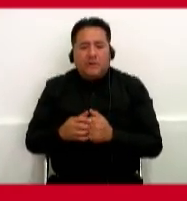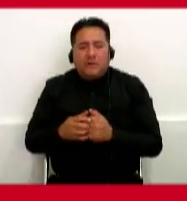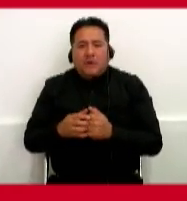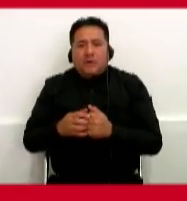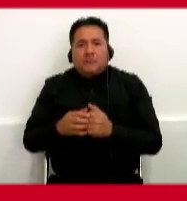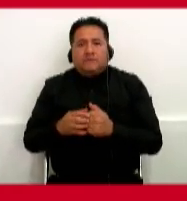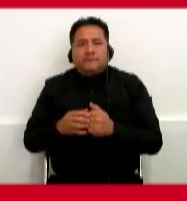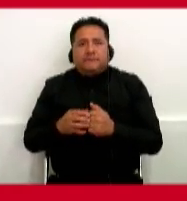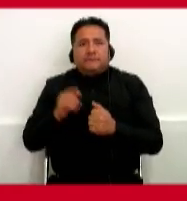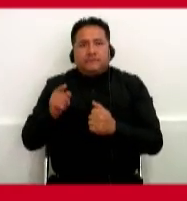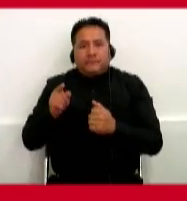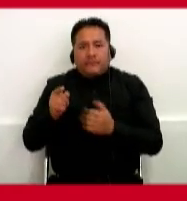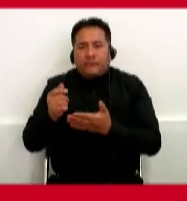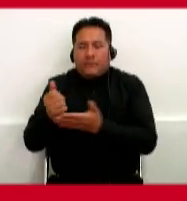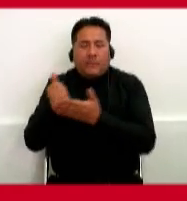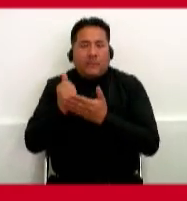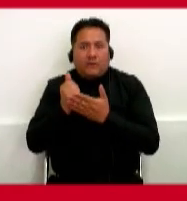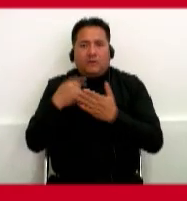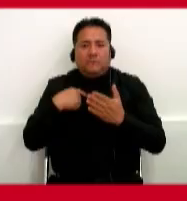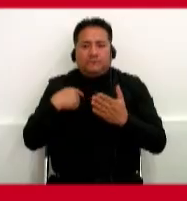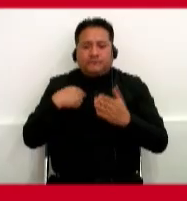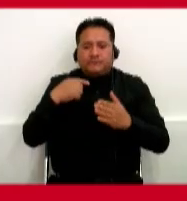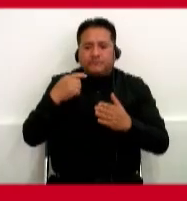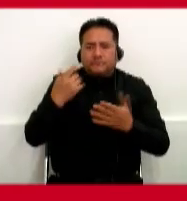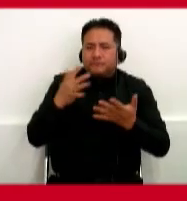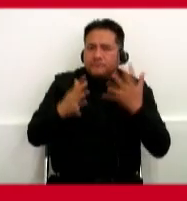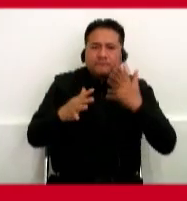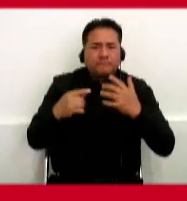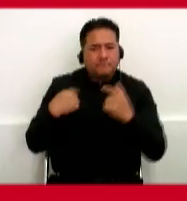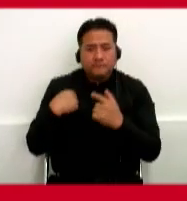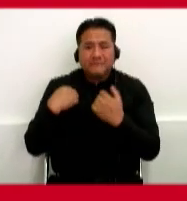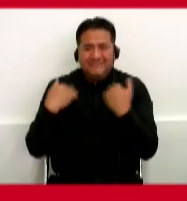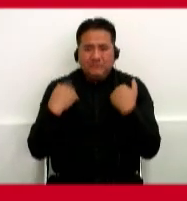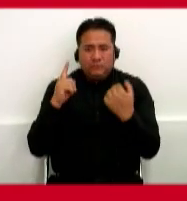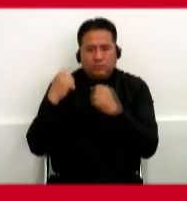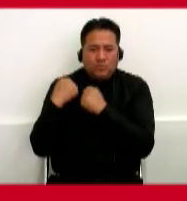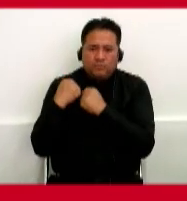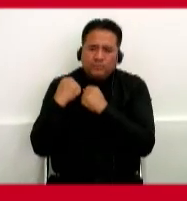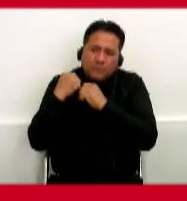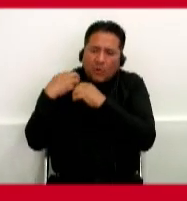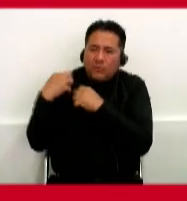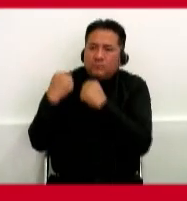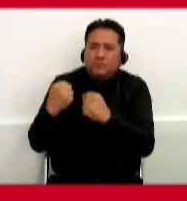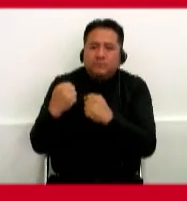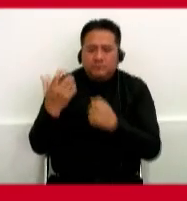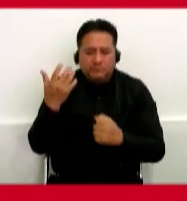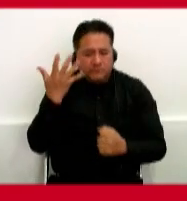distintas unidades subterráneas de Volcan. Tenemos un potencial del orden de